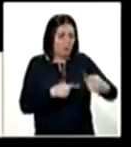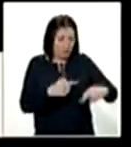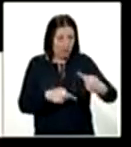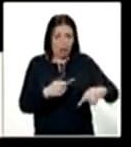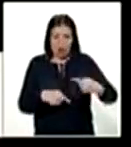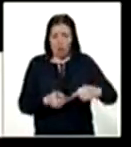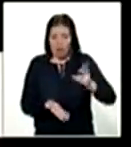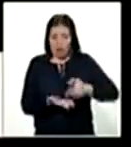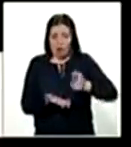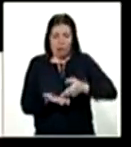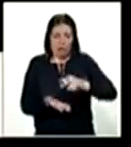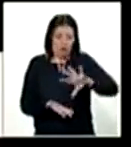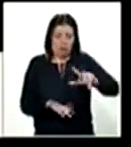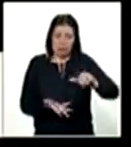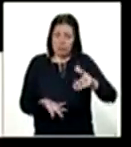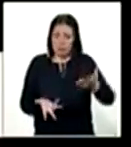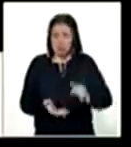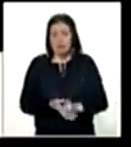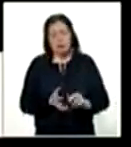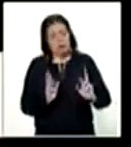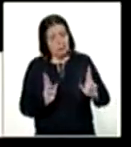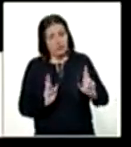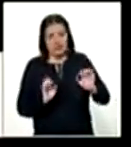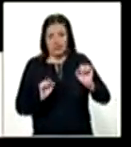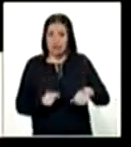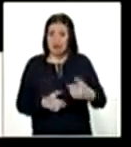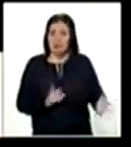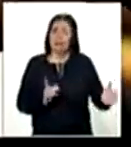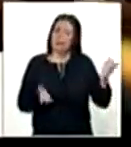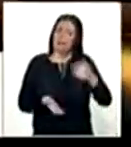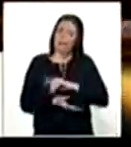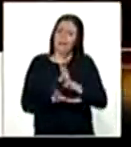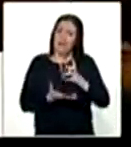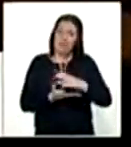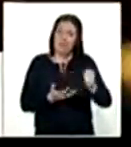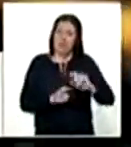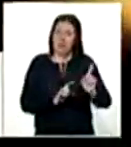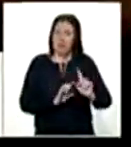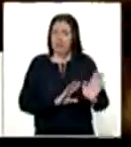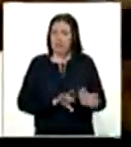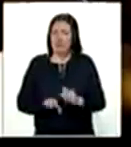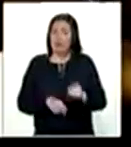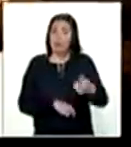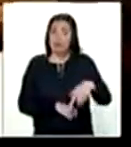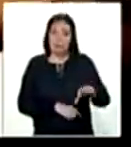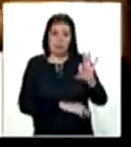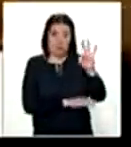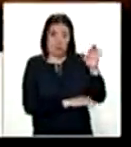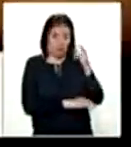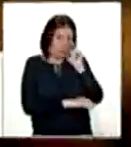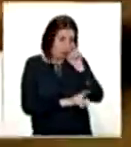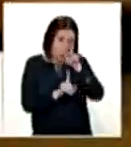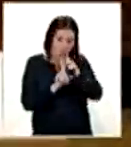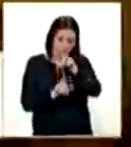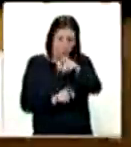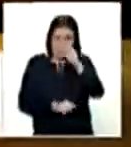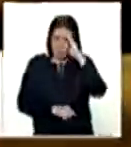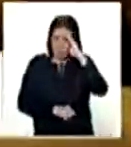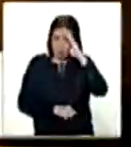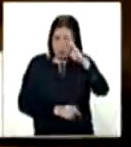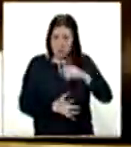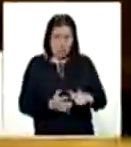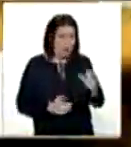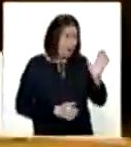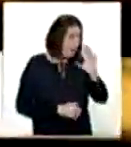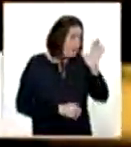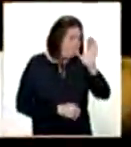asaltos y esperemos pues que se tenga que combatir esa delincuencia, ¿no? Además, 90 fue testigo en exclusiva de cómo la policía intentó